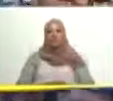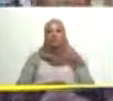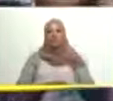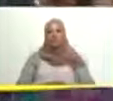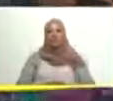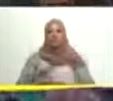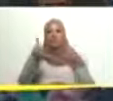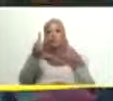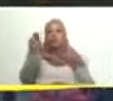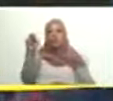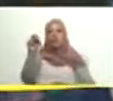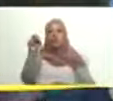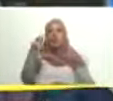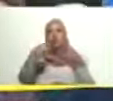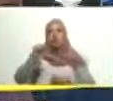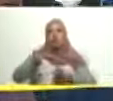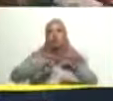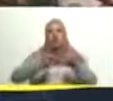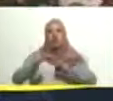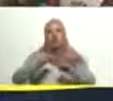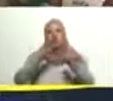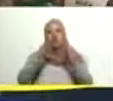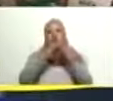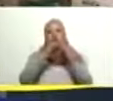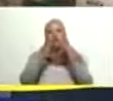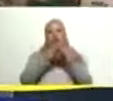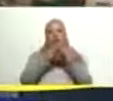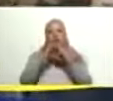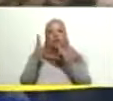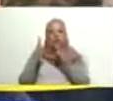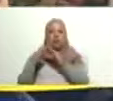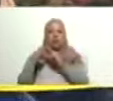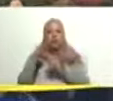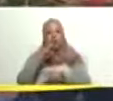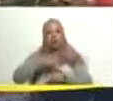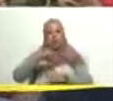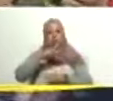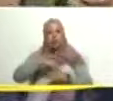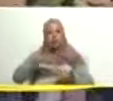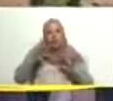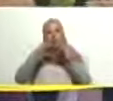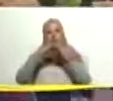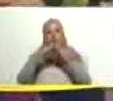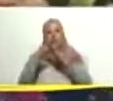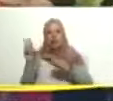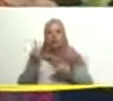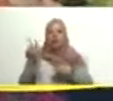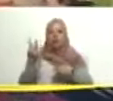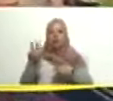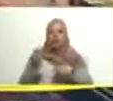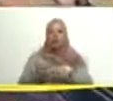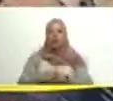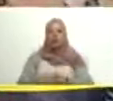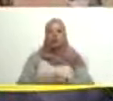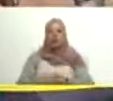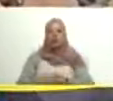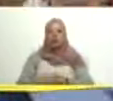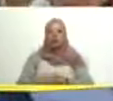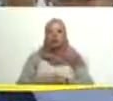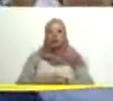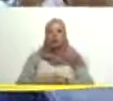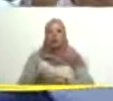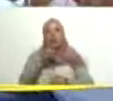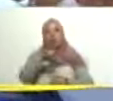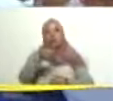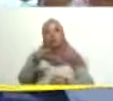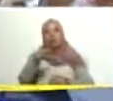Número 20, el movimiento de hábitat y vivienda, la gran visión Vivienda Venezuela. Los viviendo venezolanos.